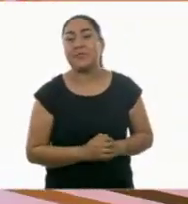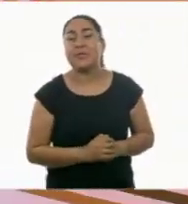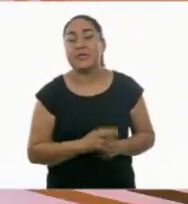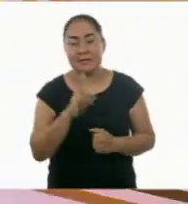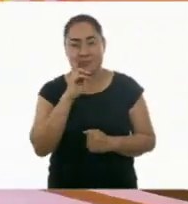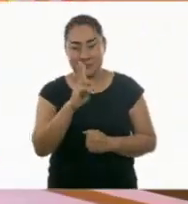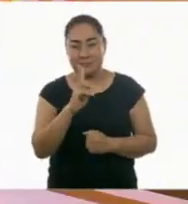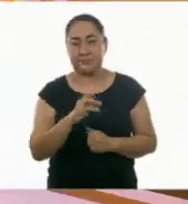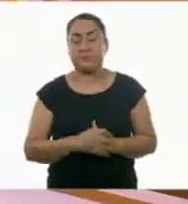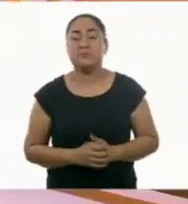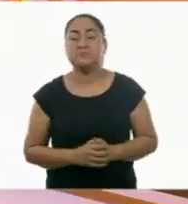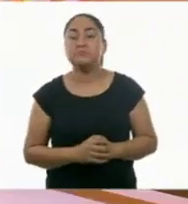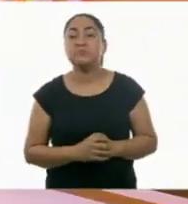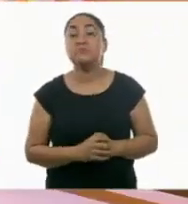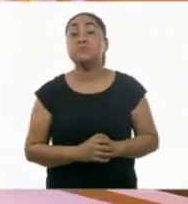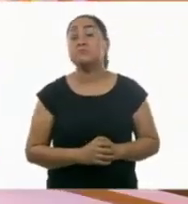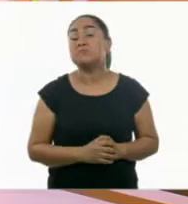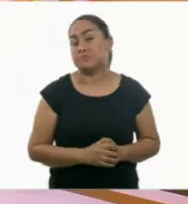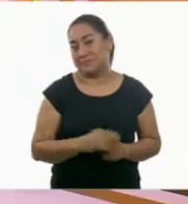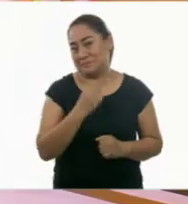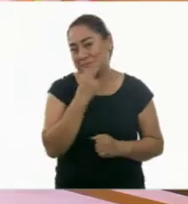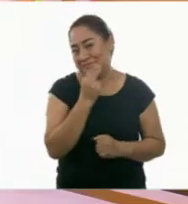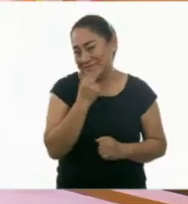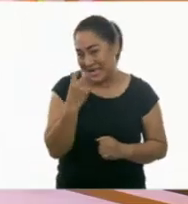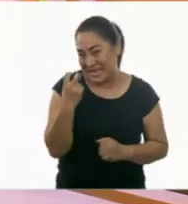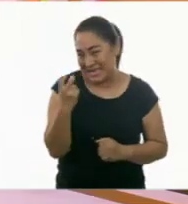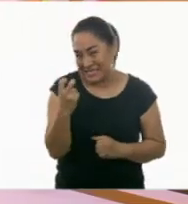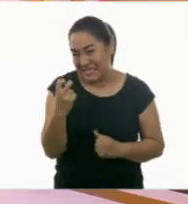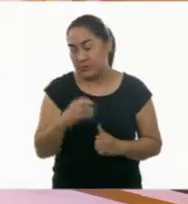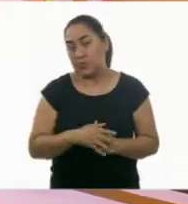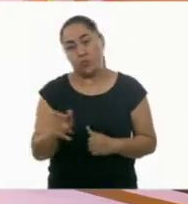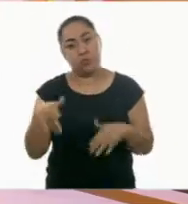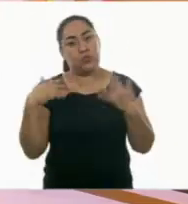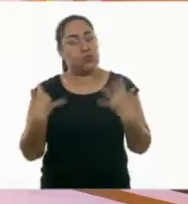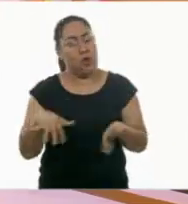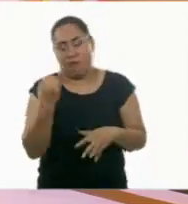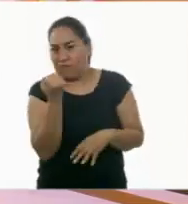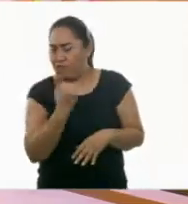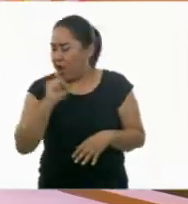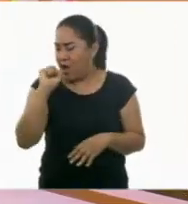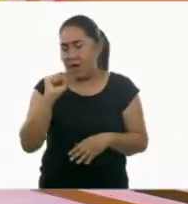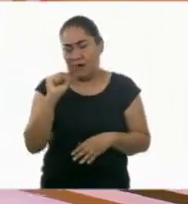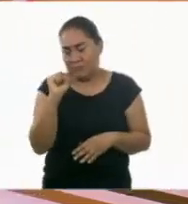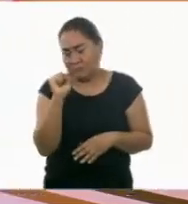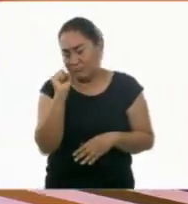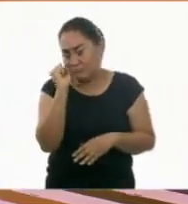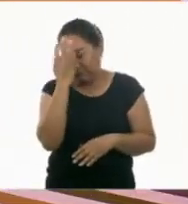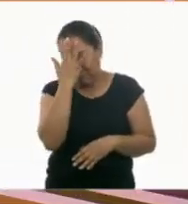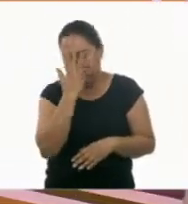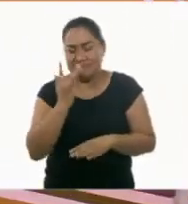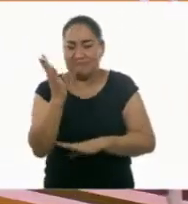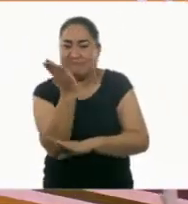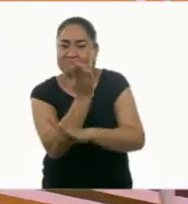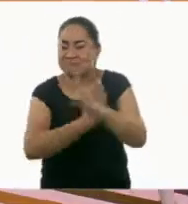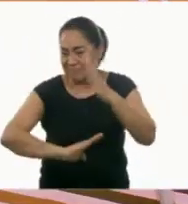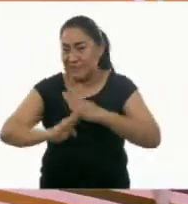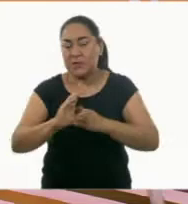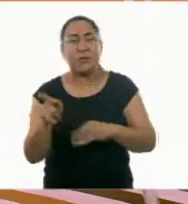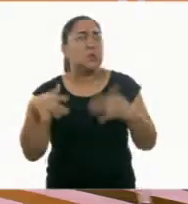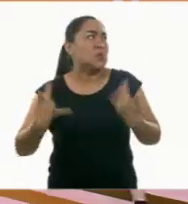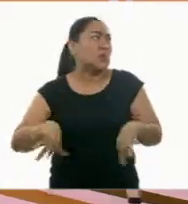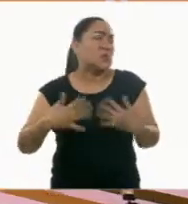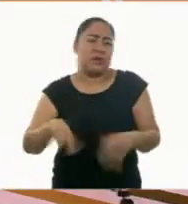¿sí? Entonces, este famoso, además era un famoso gurú. Era muy famoso. No era cualquier gurú. No. Él